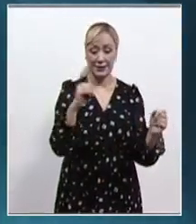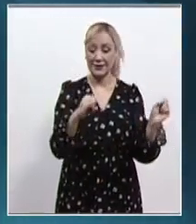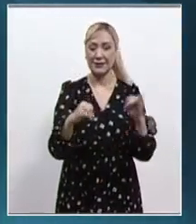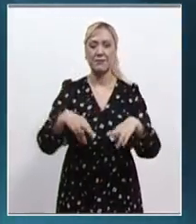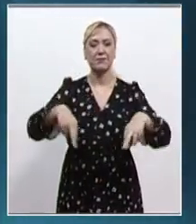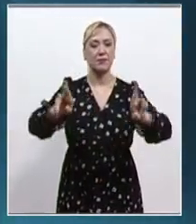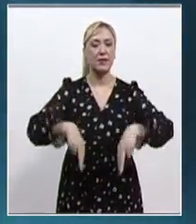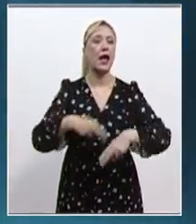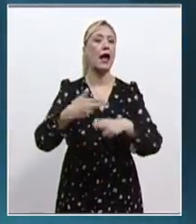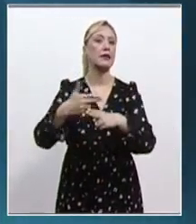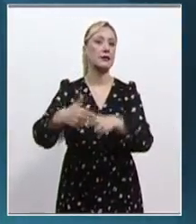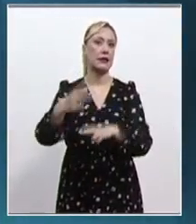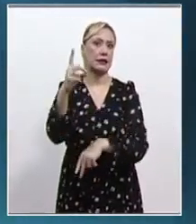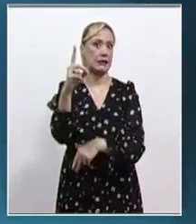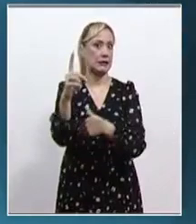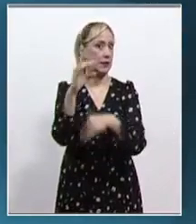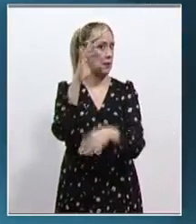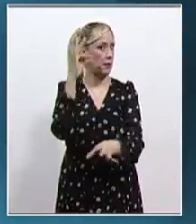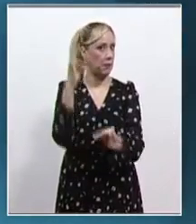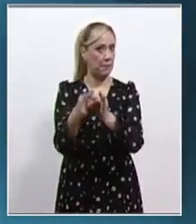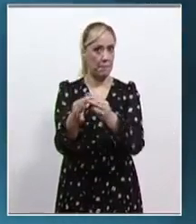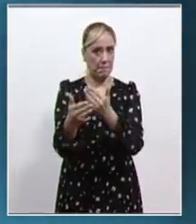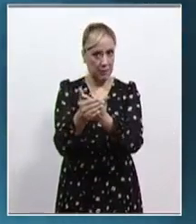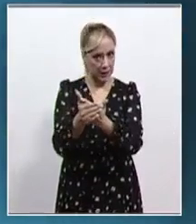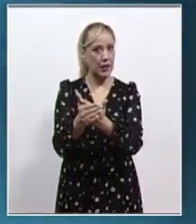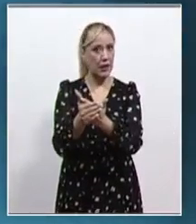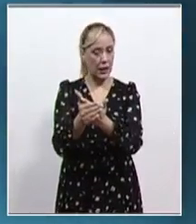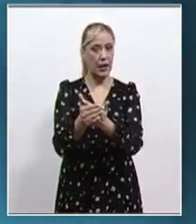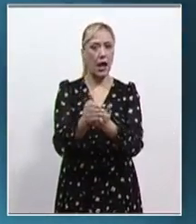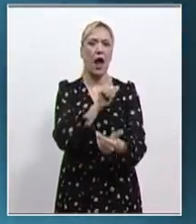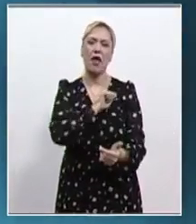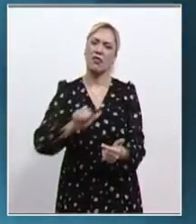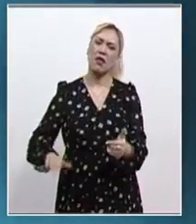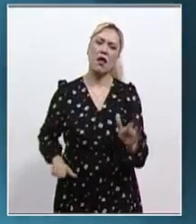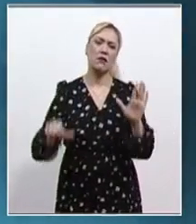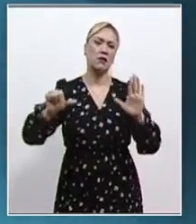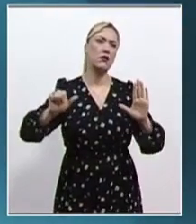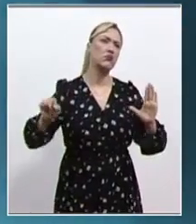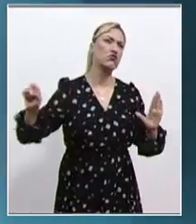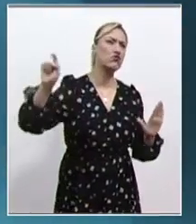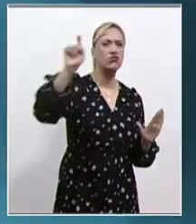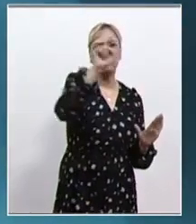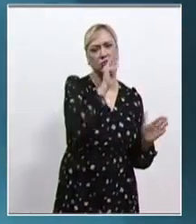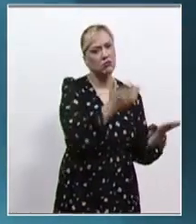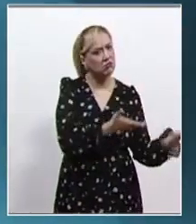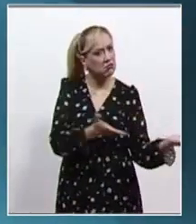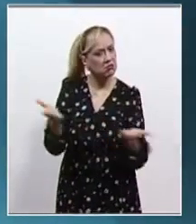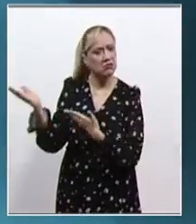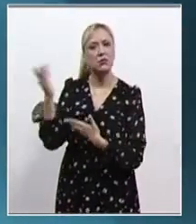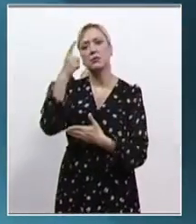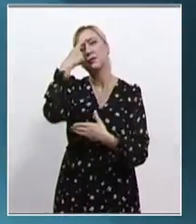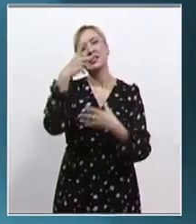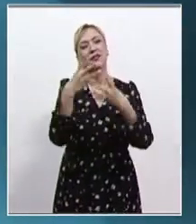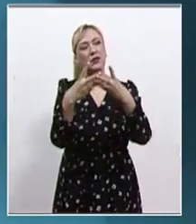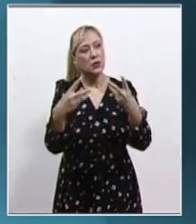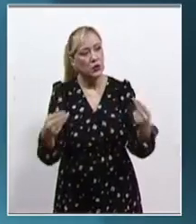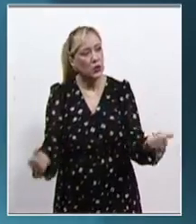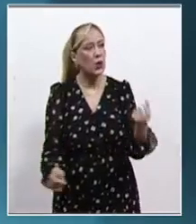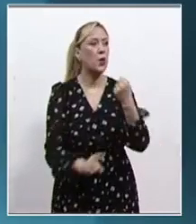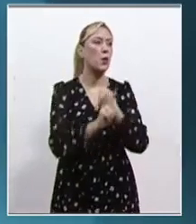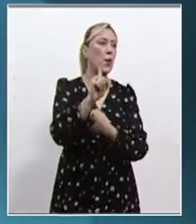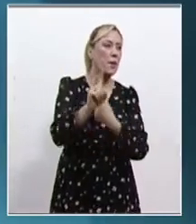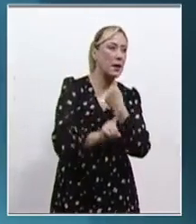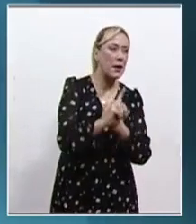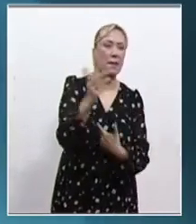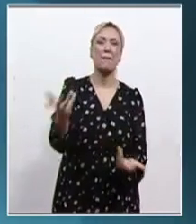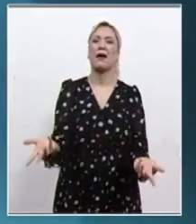las diversas alcaldías. Mediadores certificados atendieron, informaron y ofrecieron soluciones entre las contrapartes sobre diversos procesos en